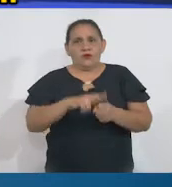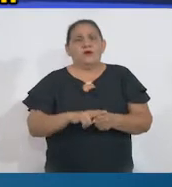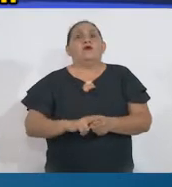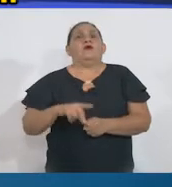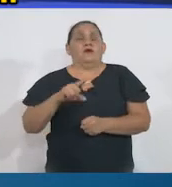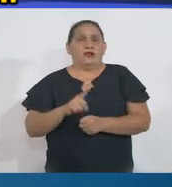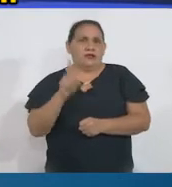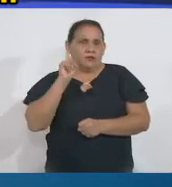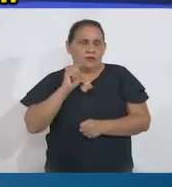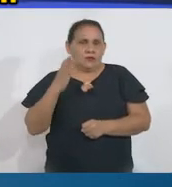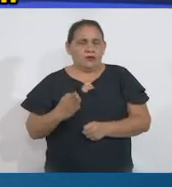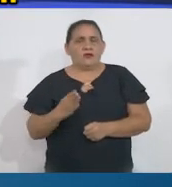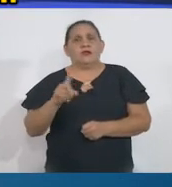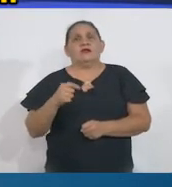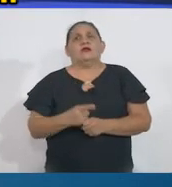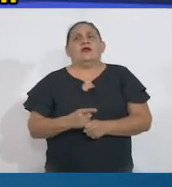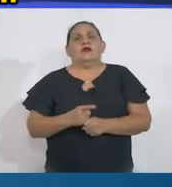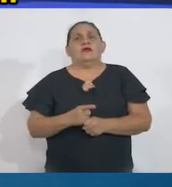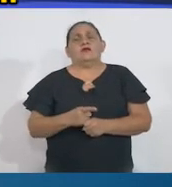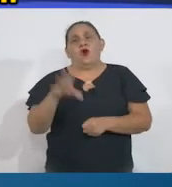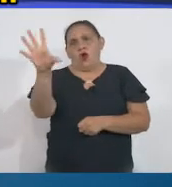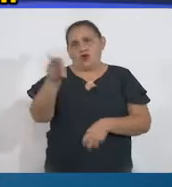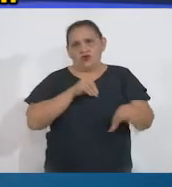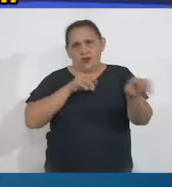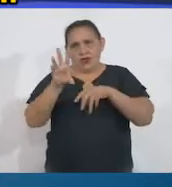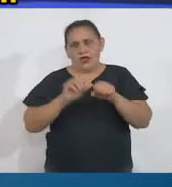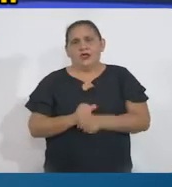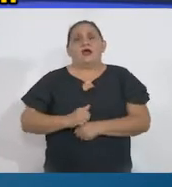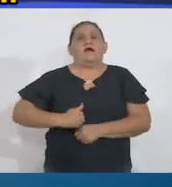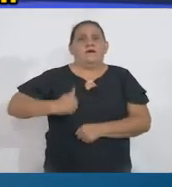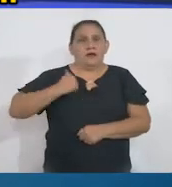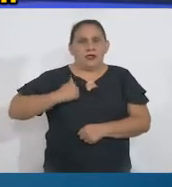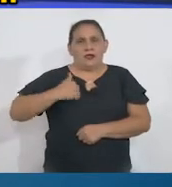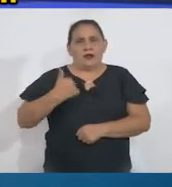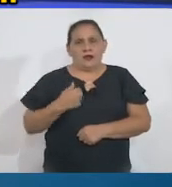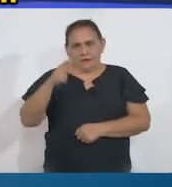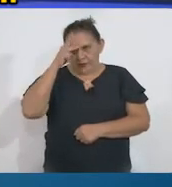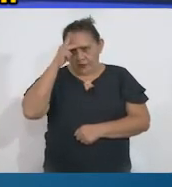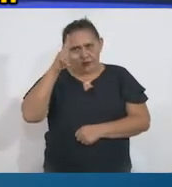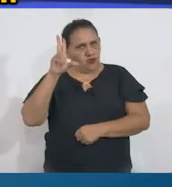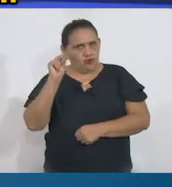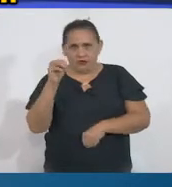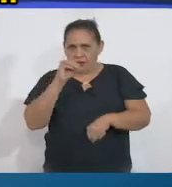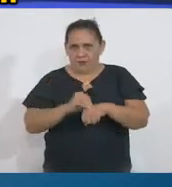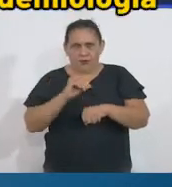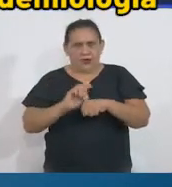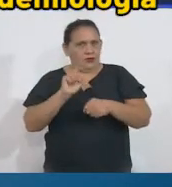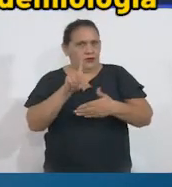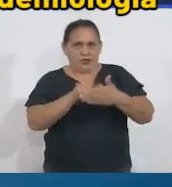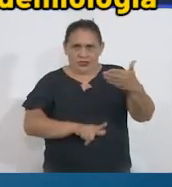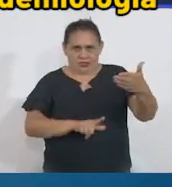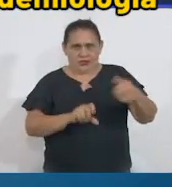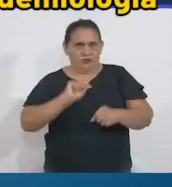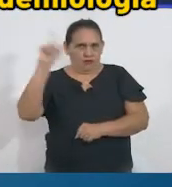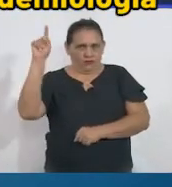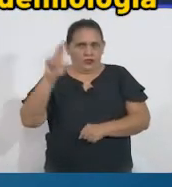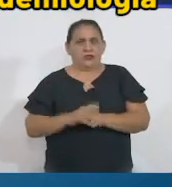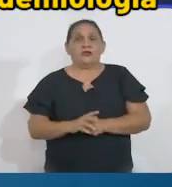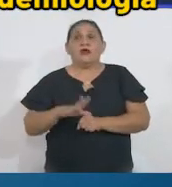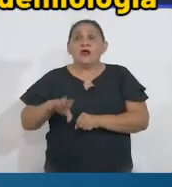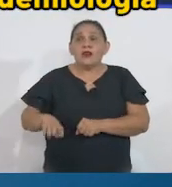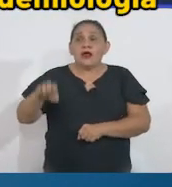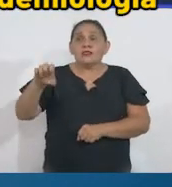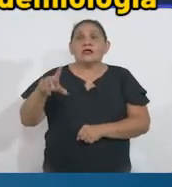pacientes contagiadas y diagnosticadas en Canadá y en Perú, cuyos casos no se incluyen en las cifras oficiales. El rango de edad de los